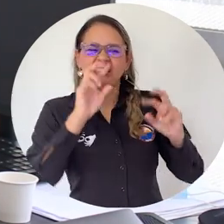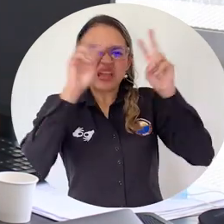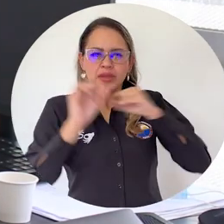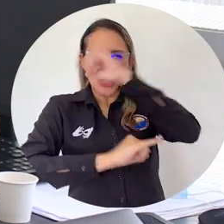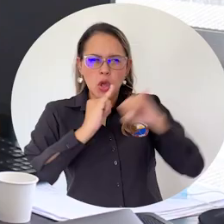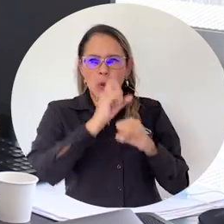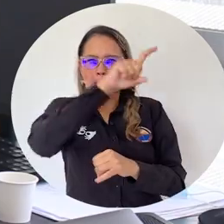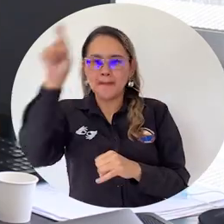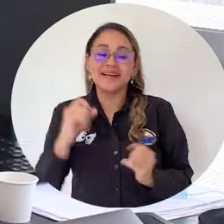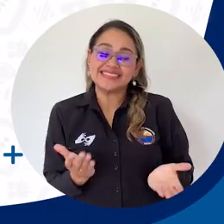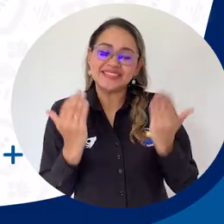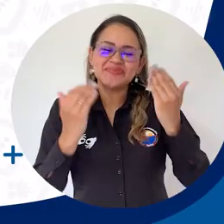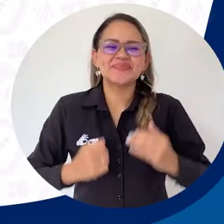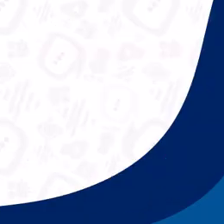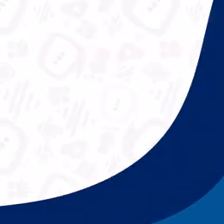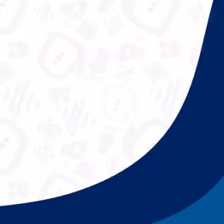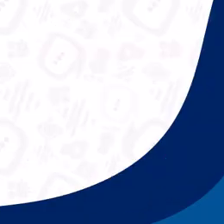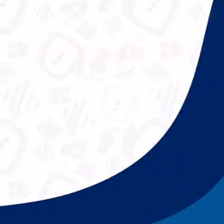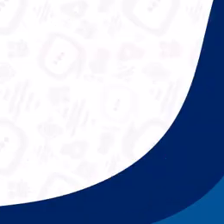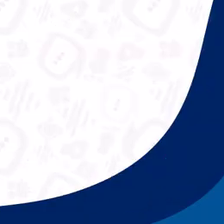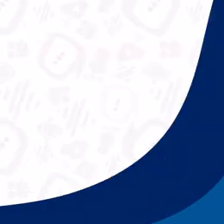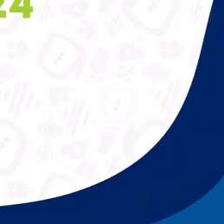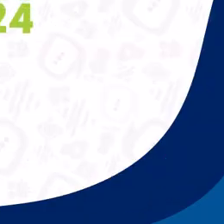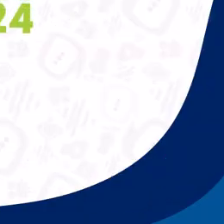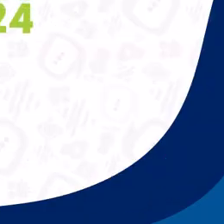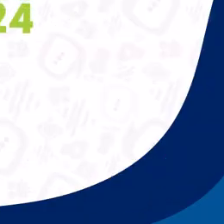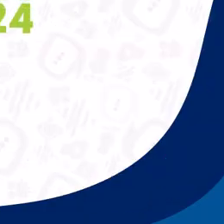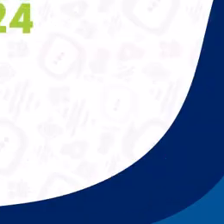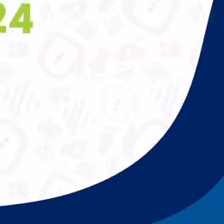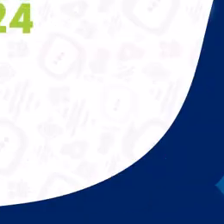identifican el trabajo que hacemos en internacionalización. Aún más incluyente e innovadora.